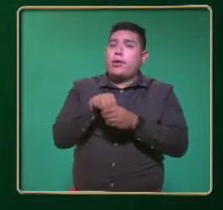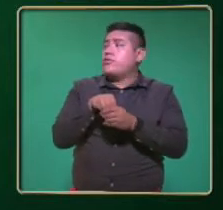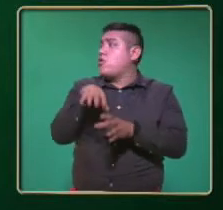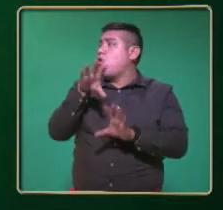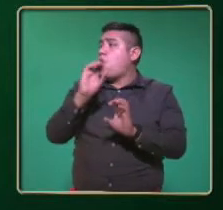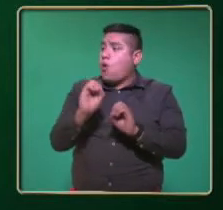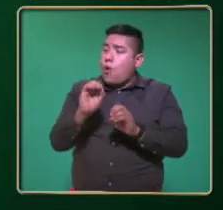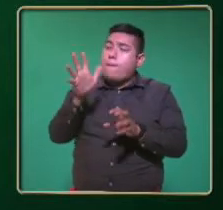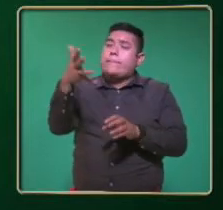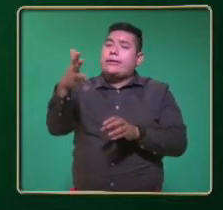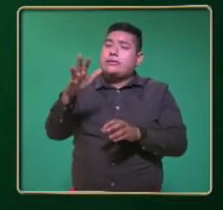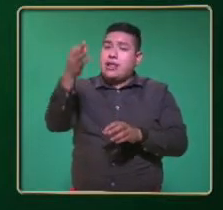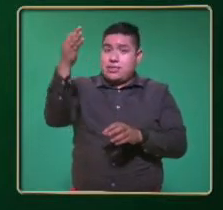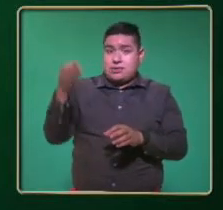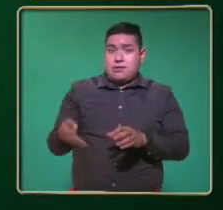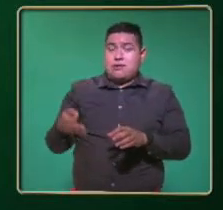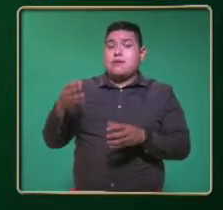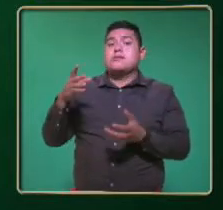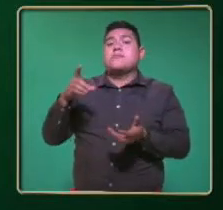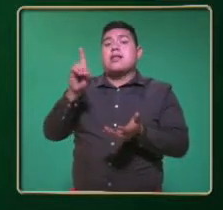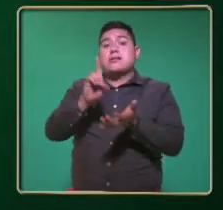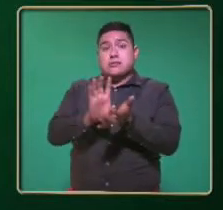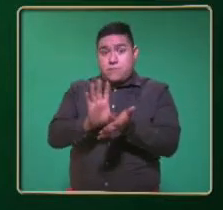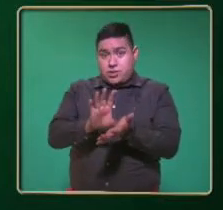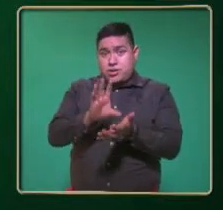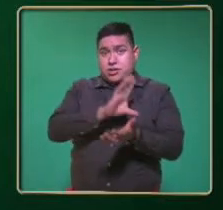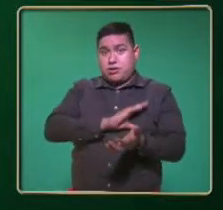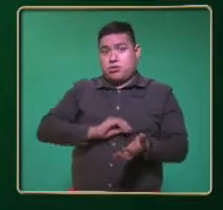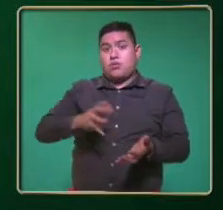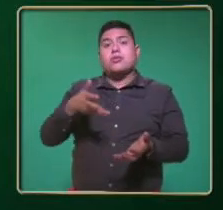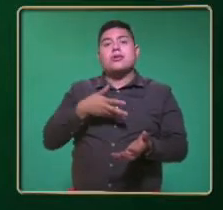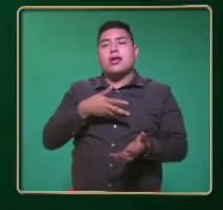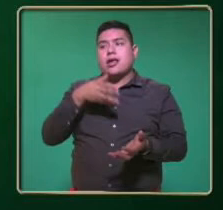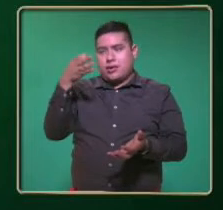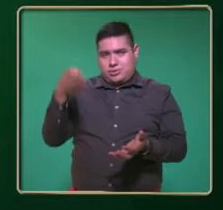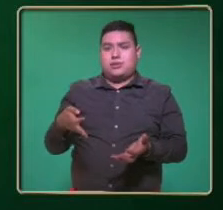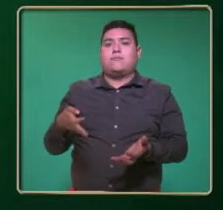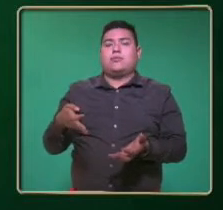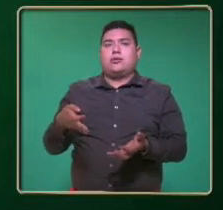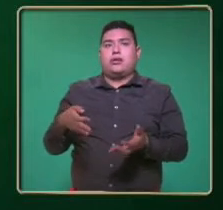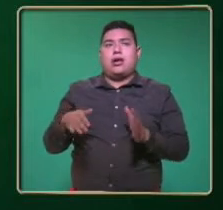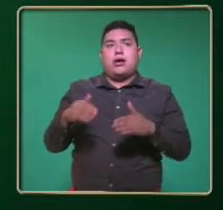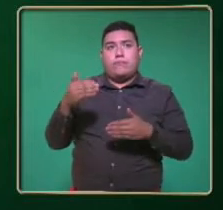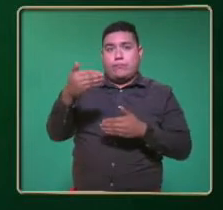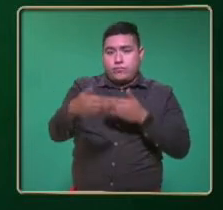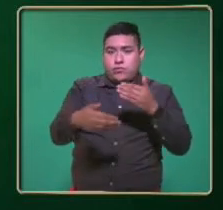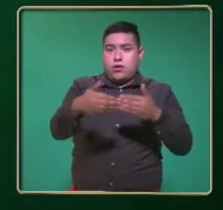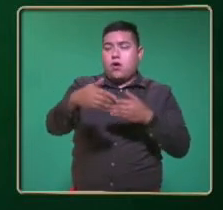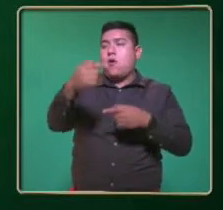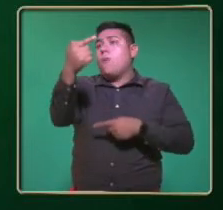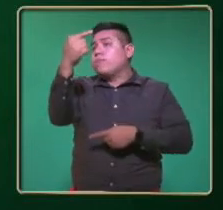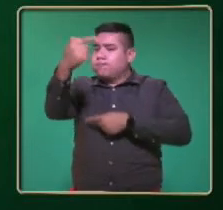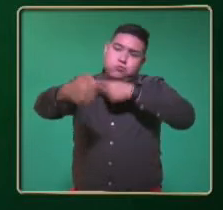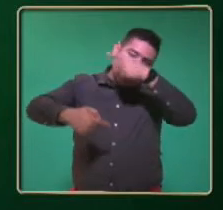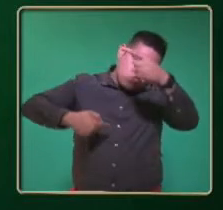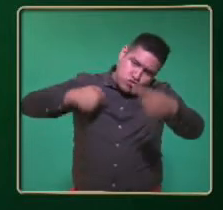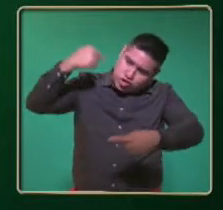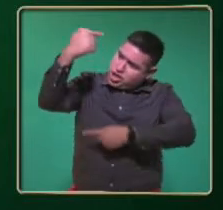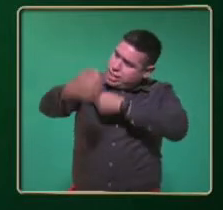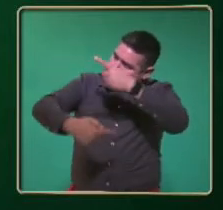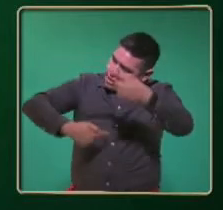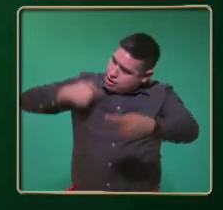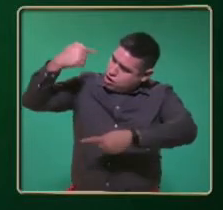la discapacidad de su hijo. Aunque en algunos casos las etapas se puedan repetir, ya que